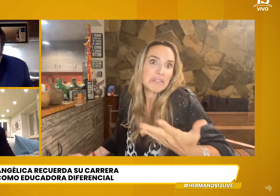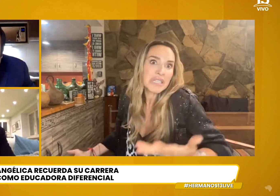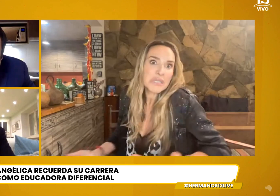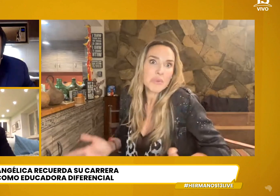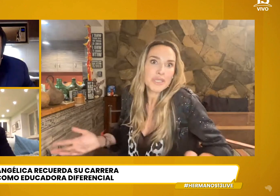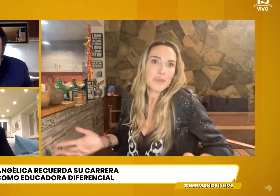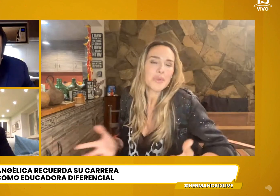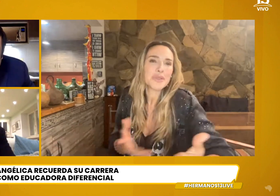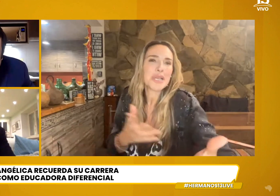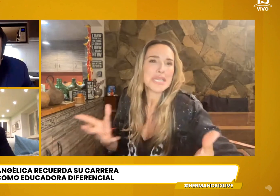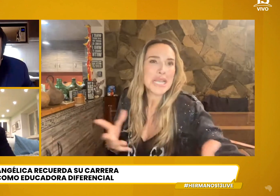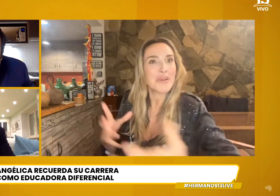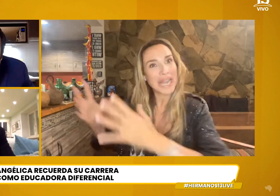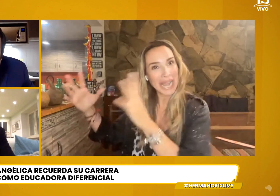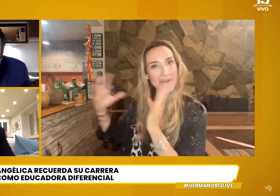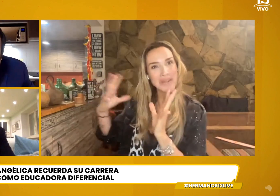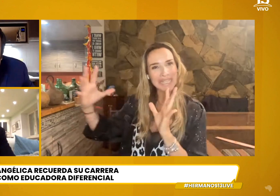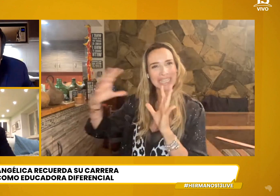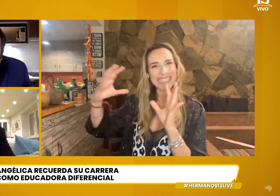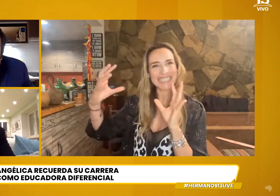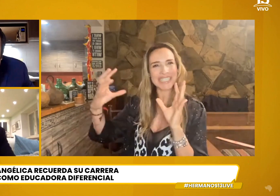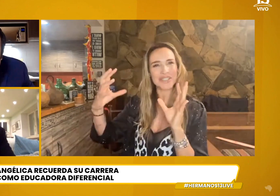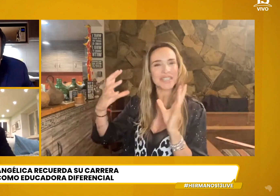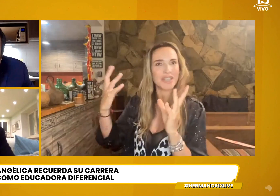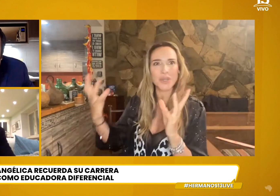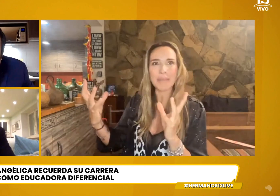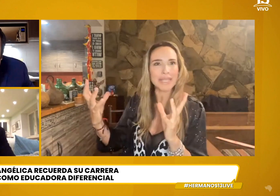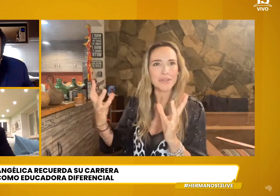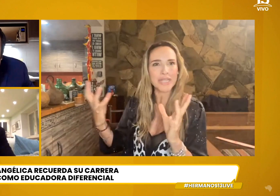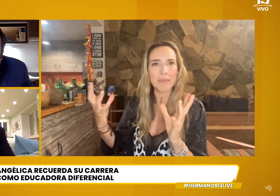yo estaba en ese momento como cuando les decía con la Laura, que esa